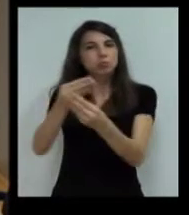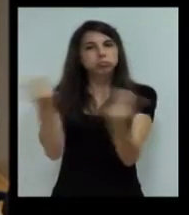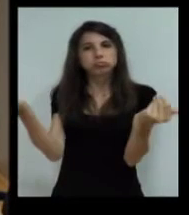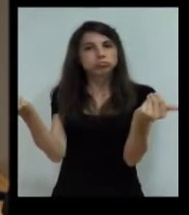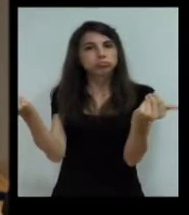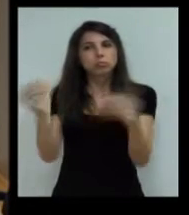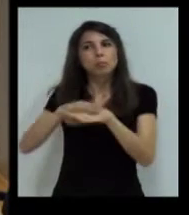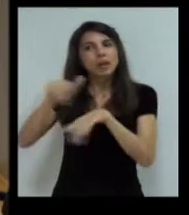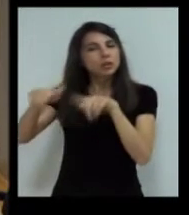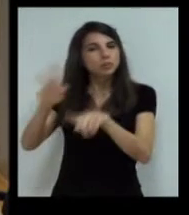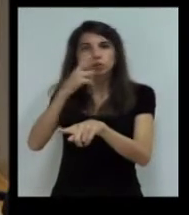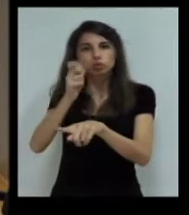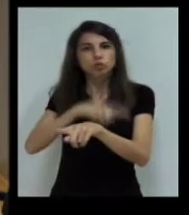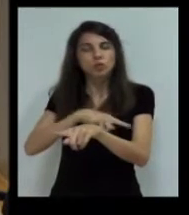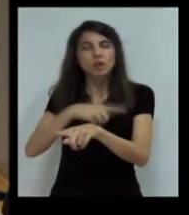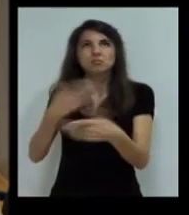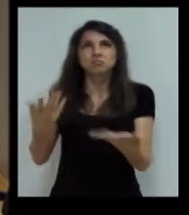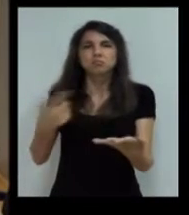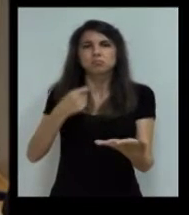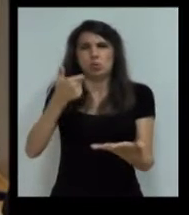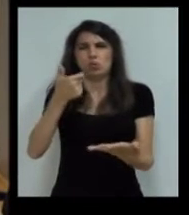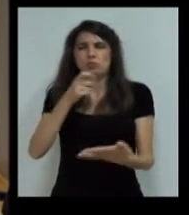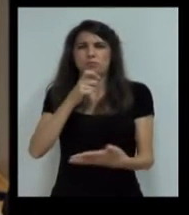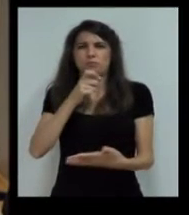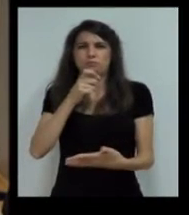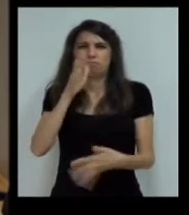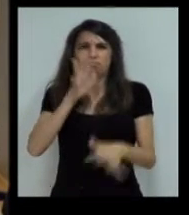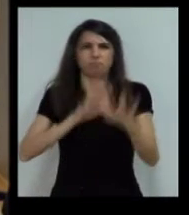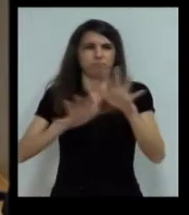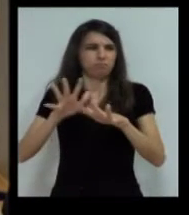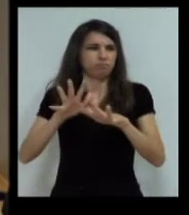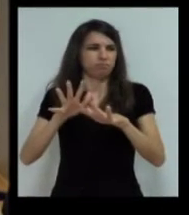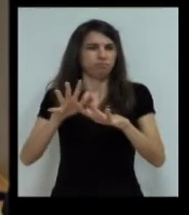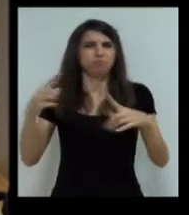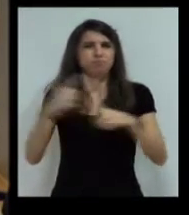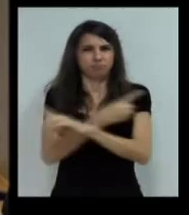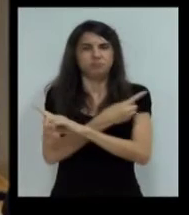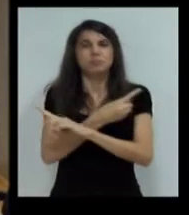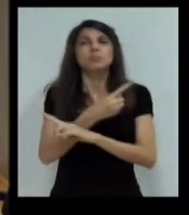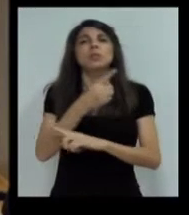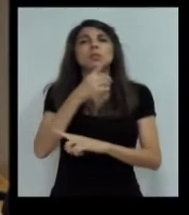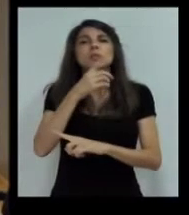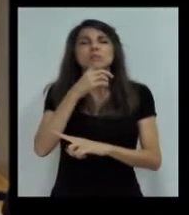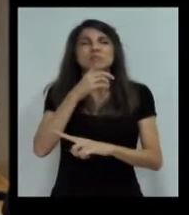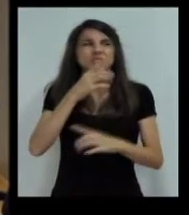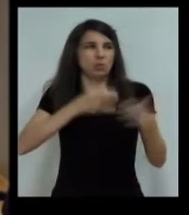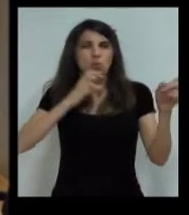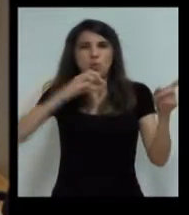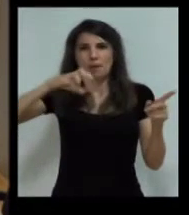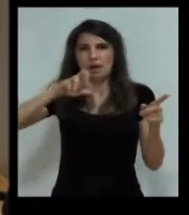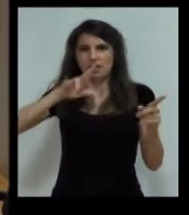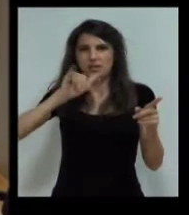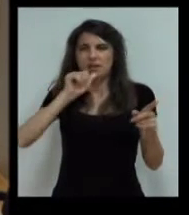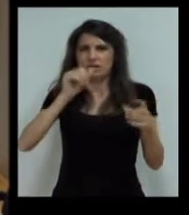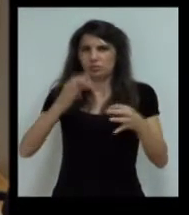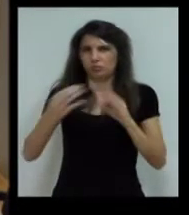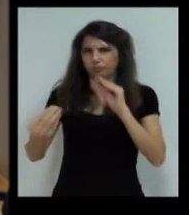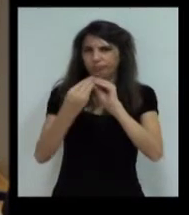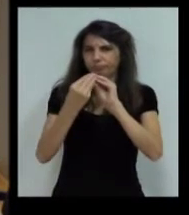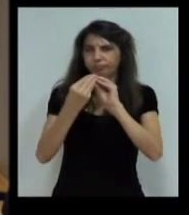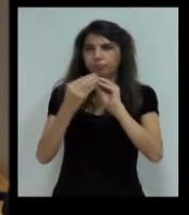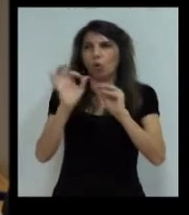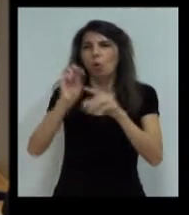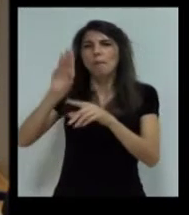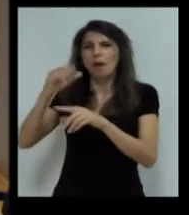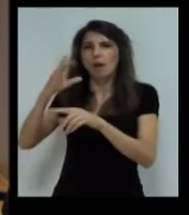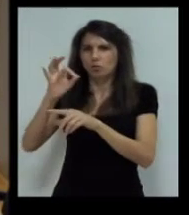Y aquí se da una paradoja, y me imagino que María me lo ratificará, ¿no? O